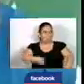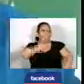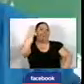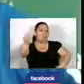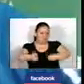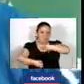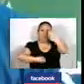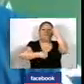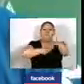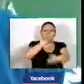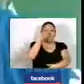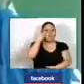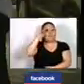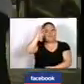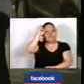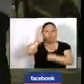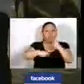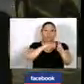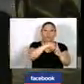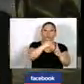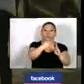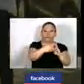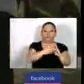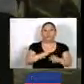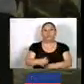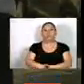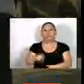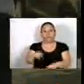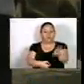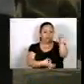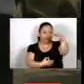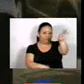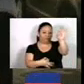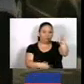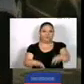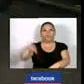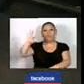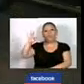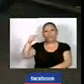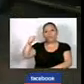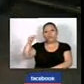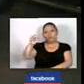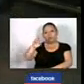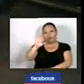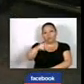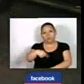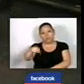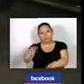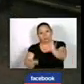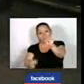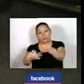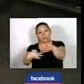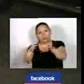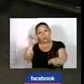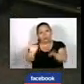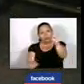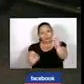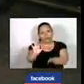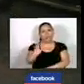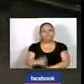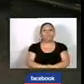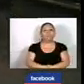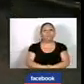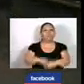violentas en contra de las dos denunciantes. La acusación fiscal será presentada en los juzgados en las próximas horas.